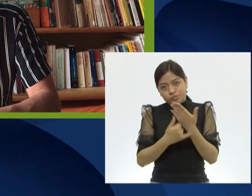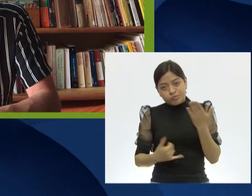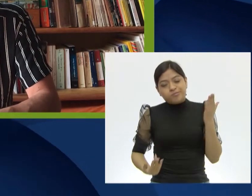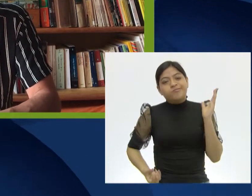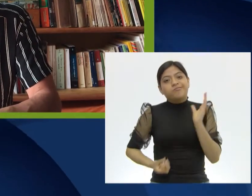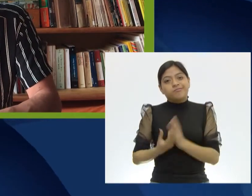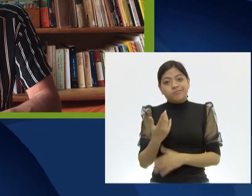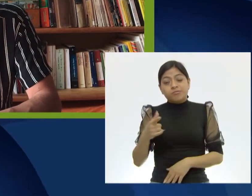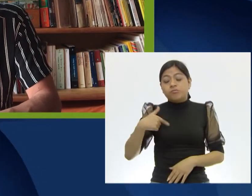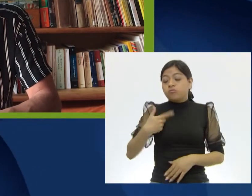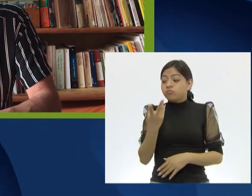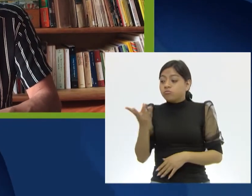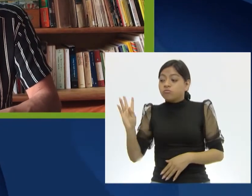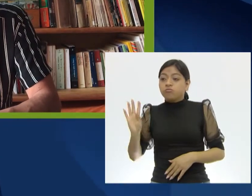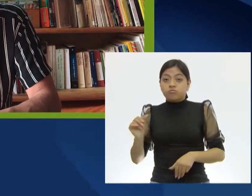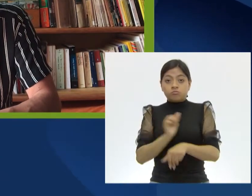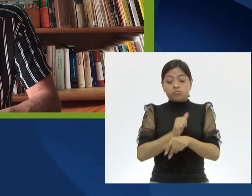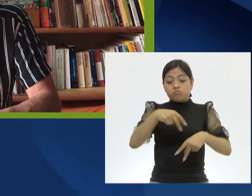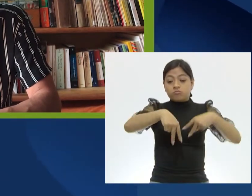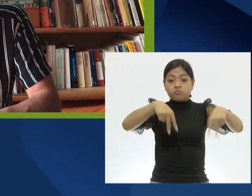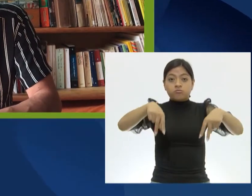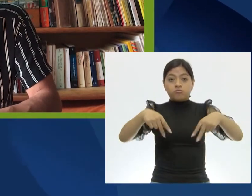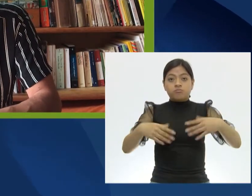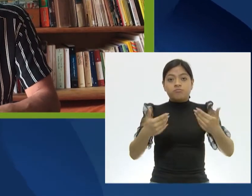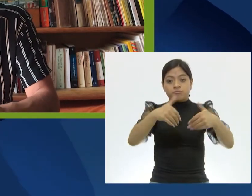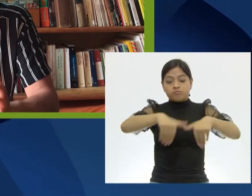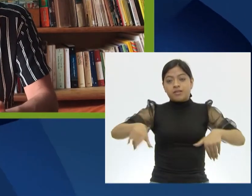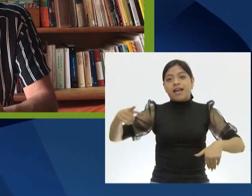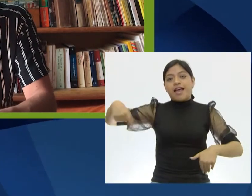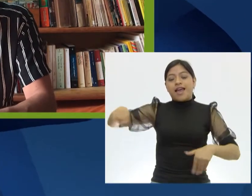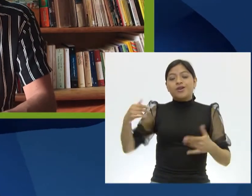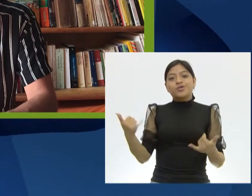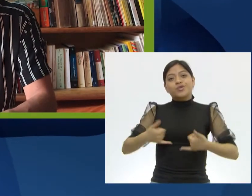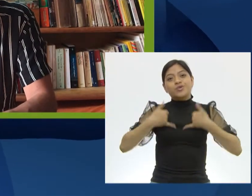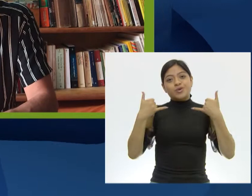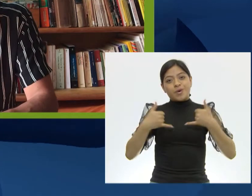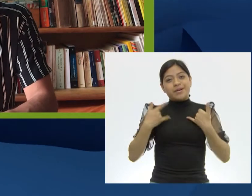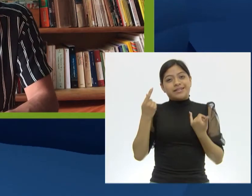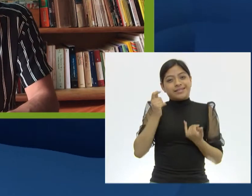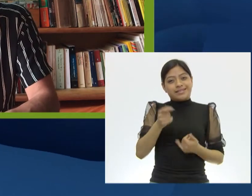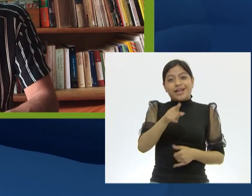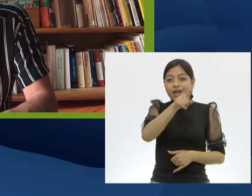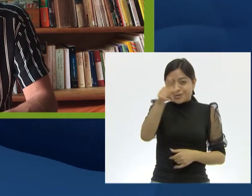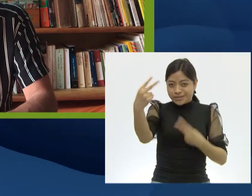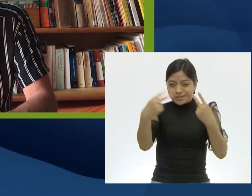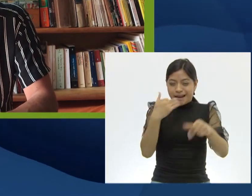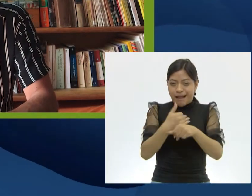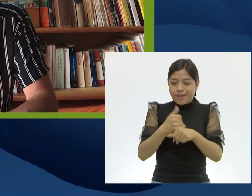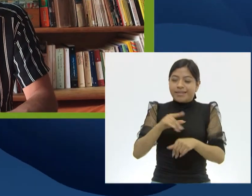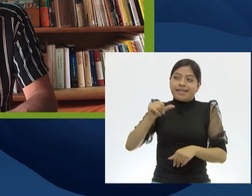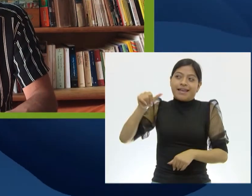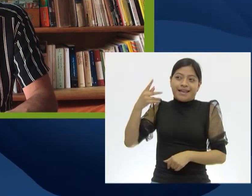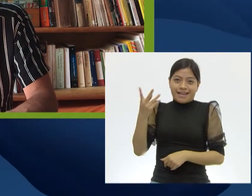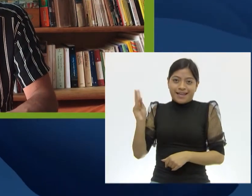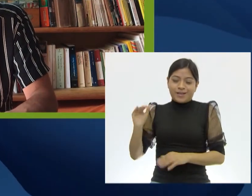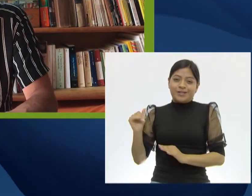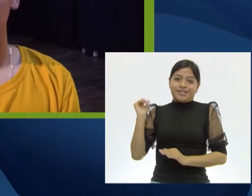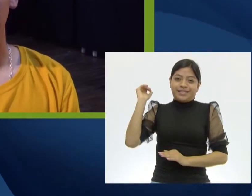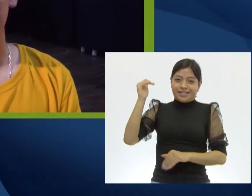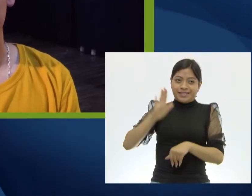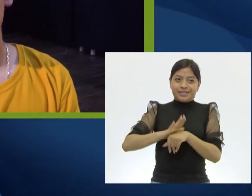el elenco que tengo son adolescentes, o sea, un poquito más grande que ustedes. Y me gustaría que los